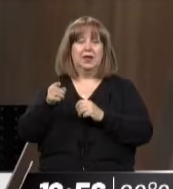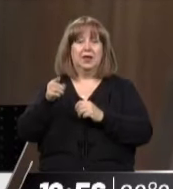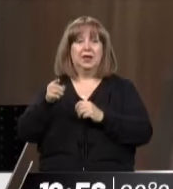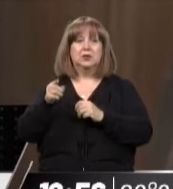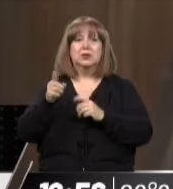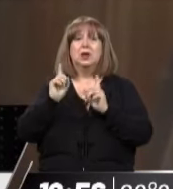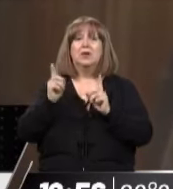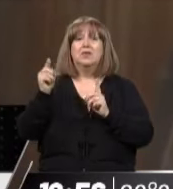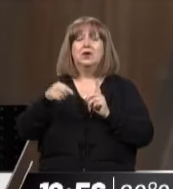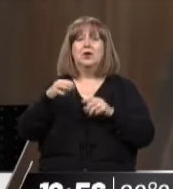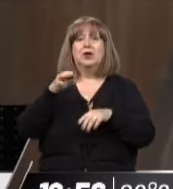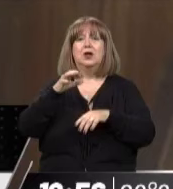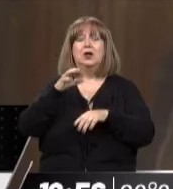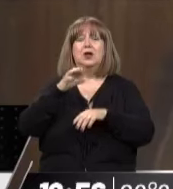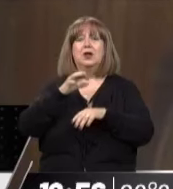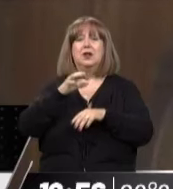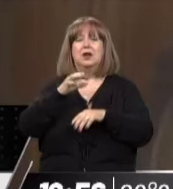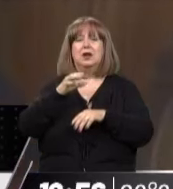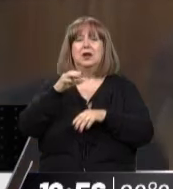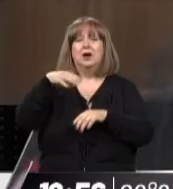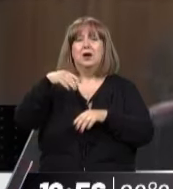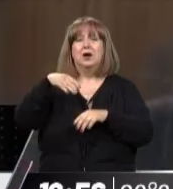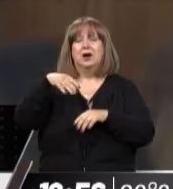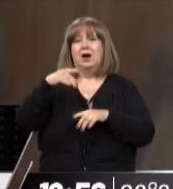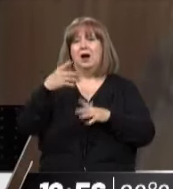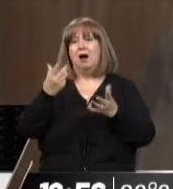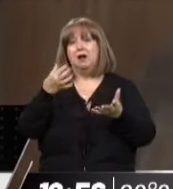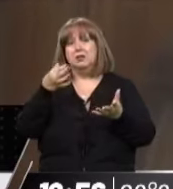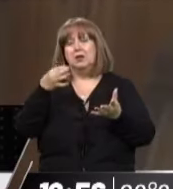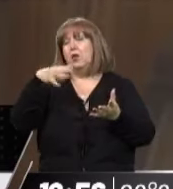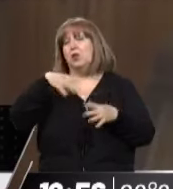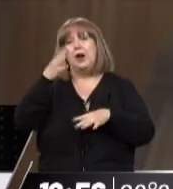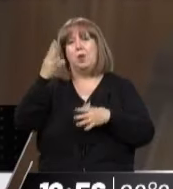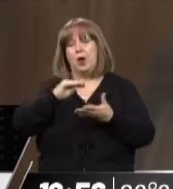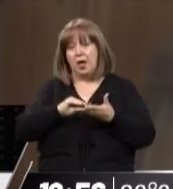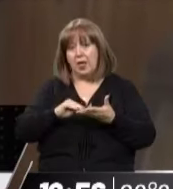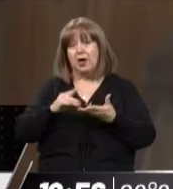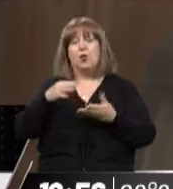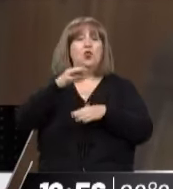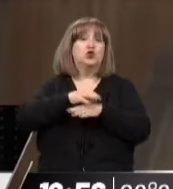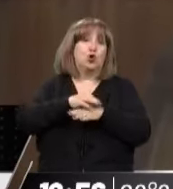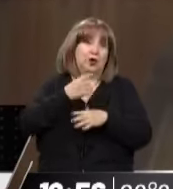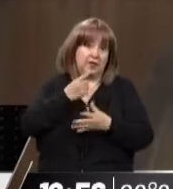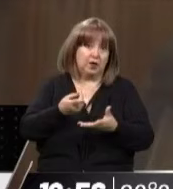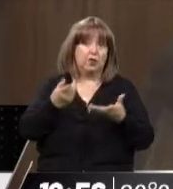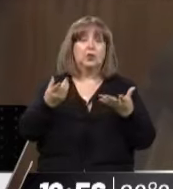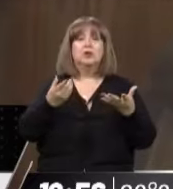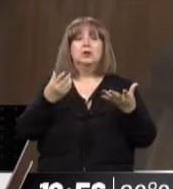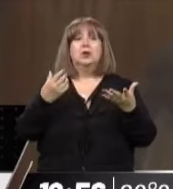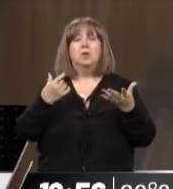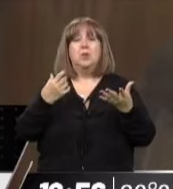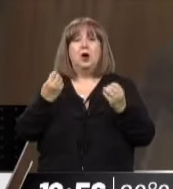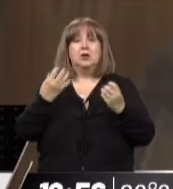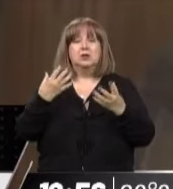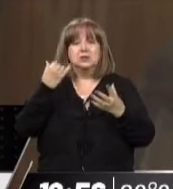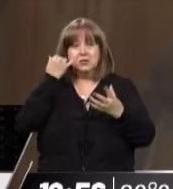permanente la doctora Fernanda manita hay testigos por supuesto fue tan llamativo la cantidad de